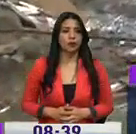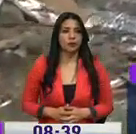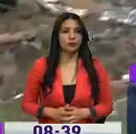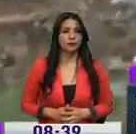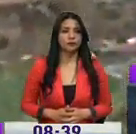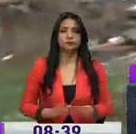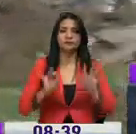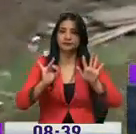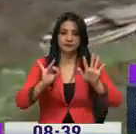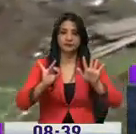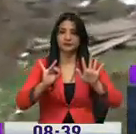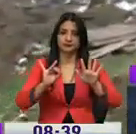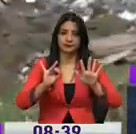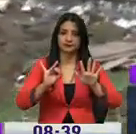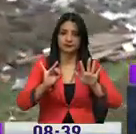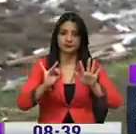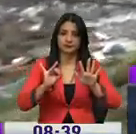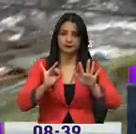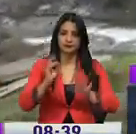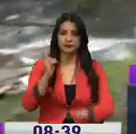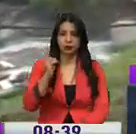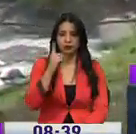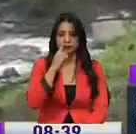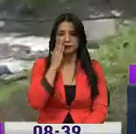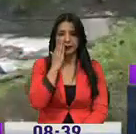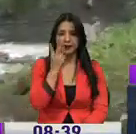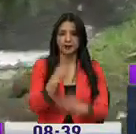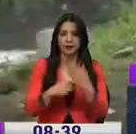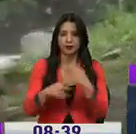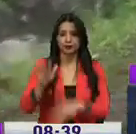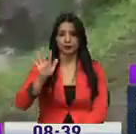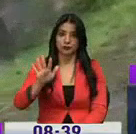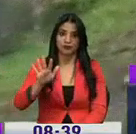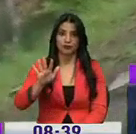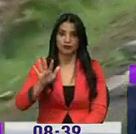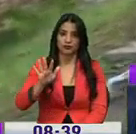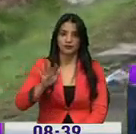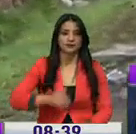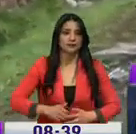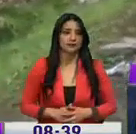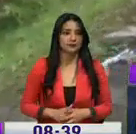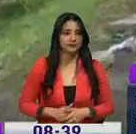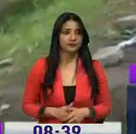Somos siete, esas de los dos y mis cinco hijos.